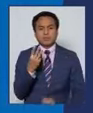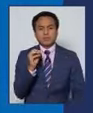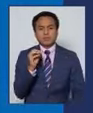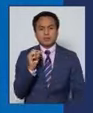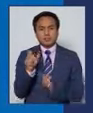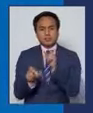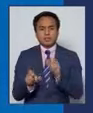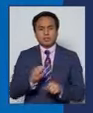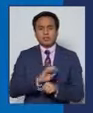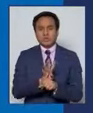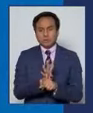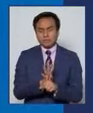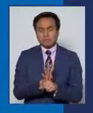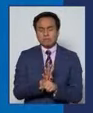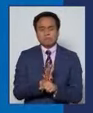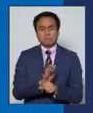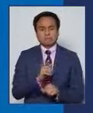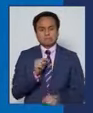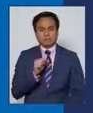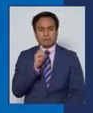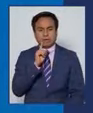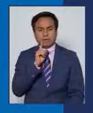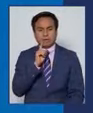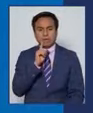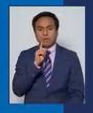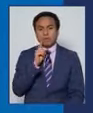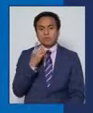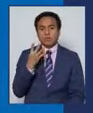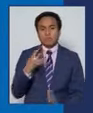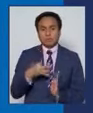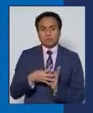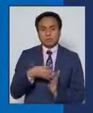4.830 casos nuevos de COVID-19, de los cuales